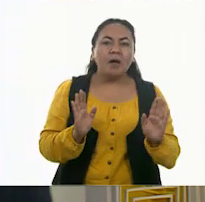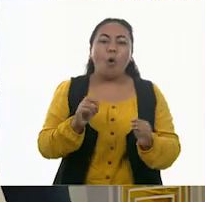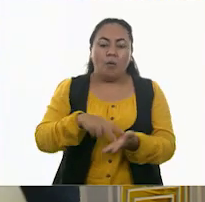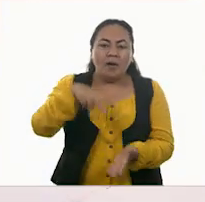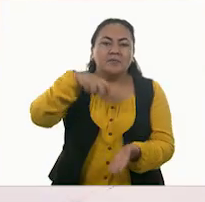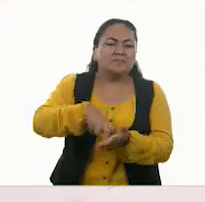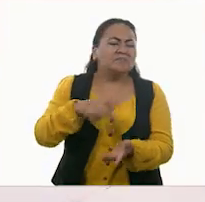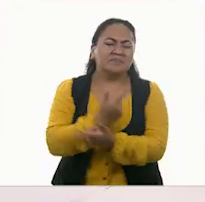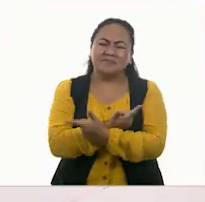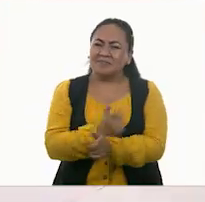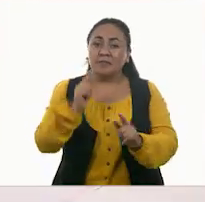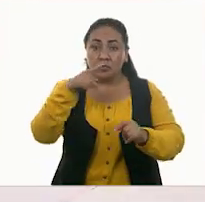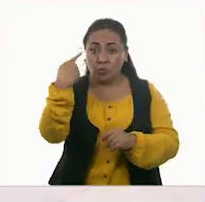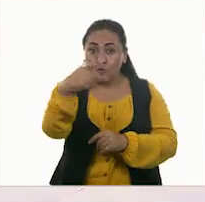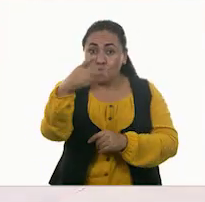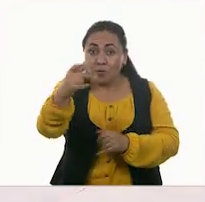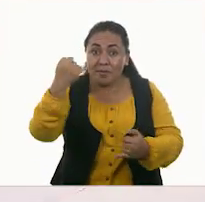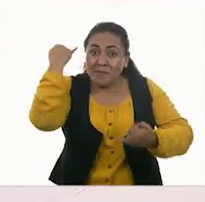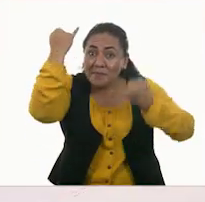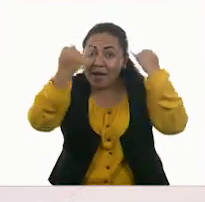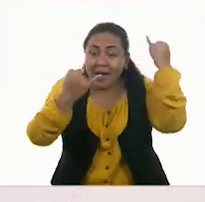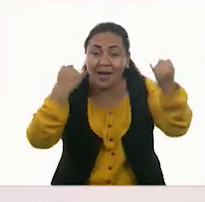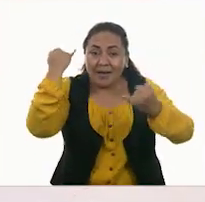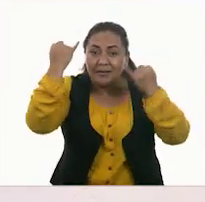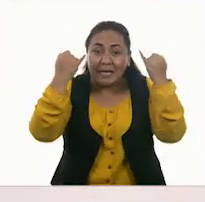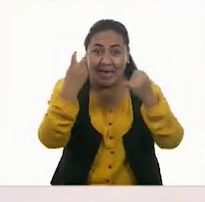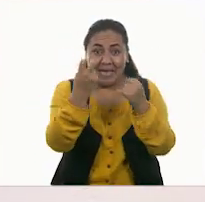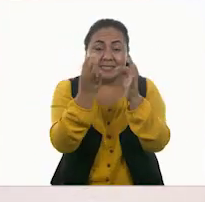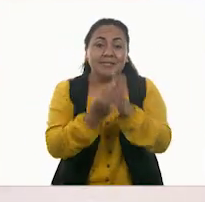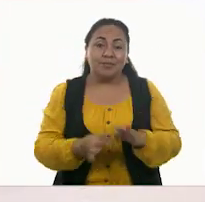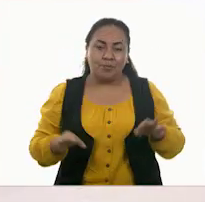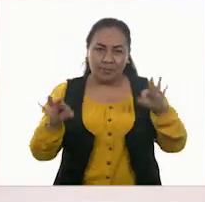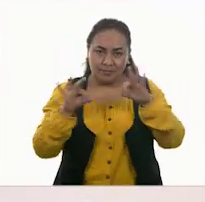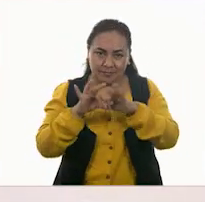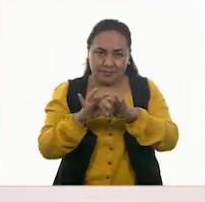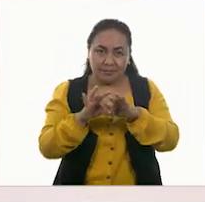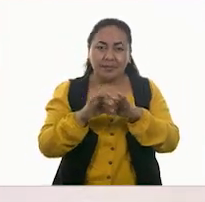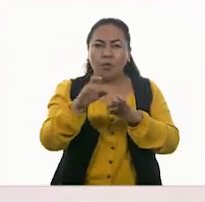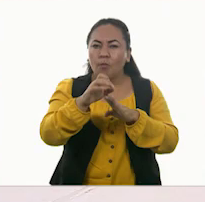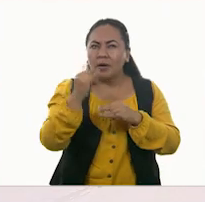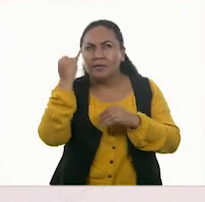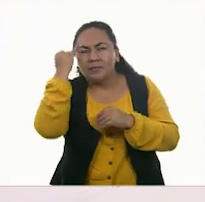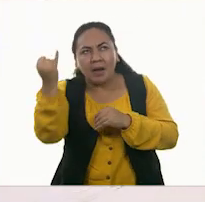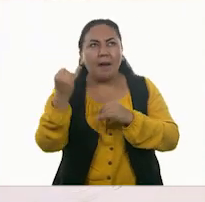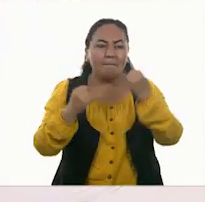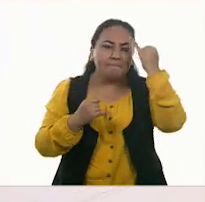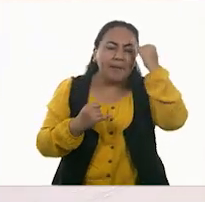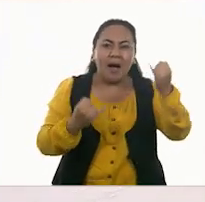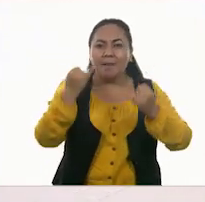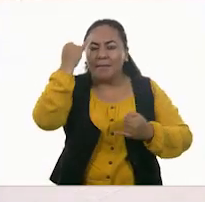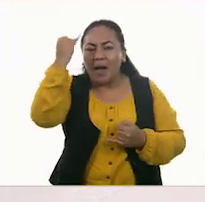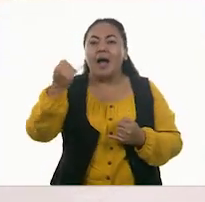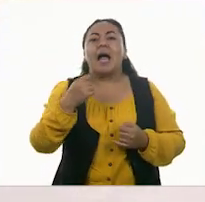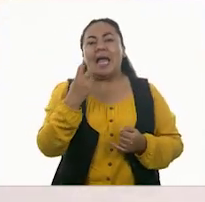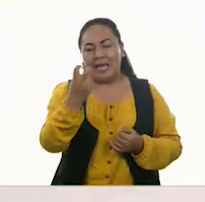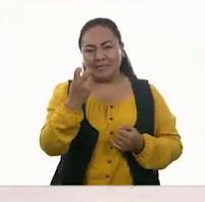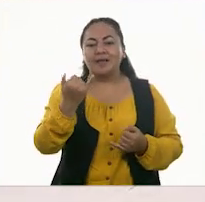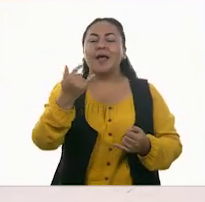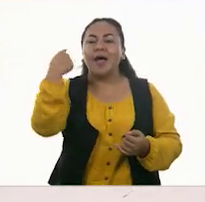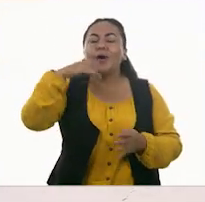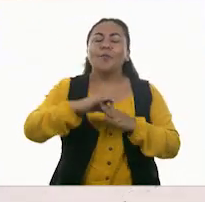fin. La imaginación es la principal aquí. Y la creatividad y el divertirnos. Está